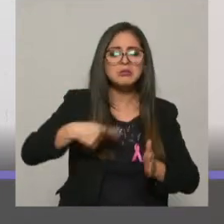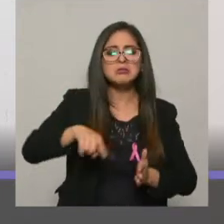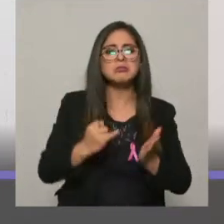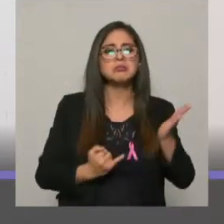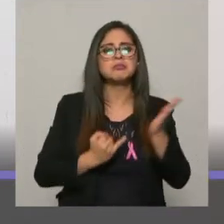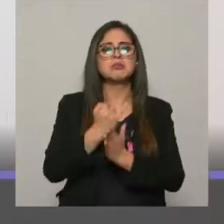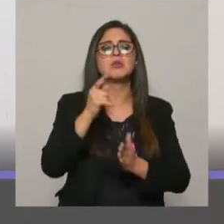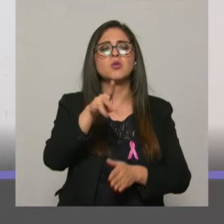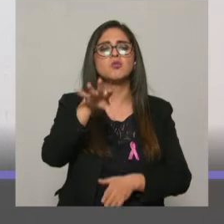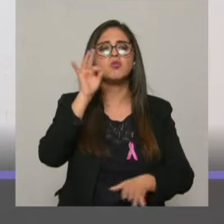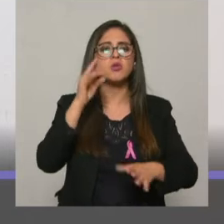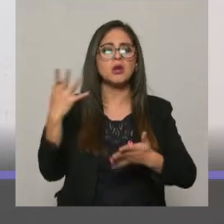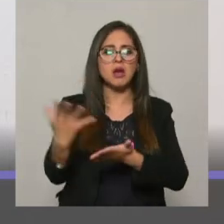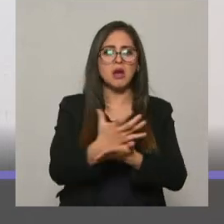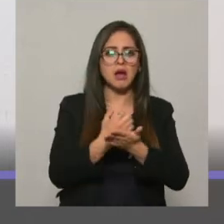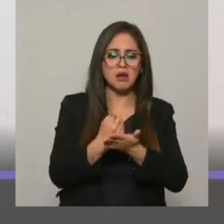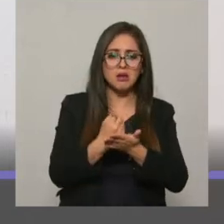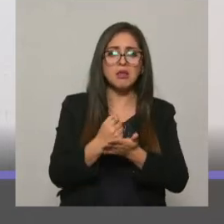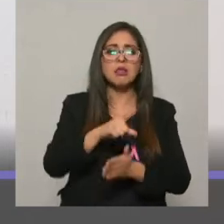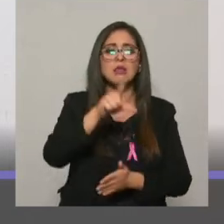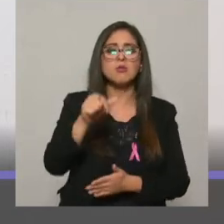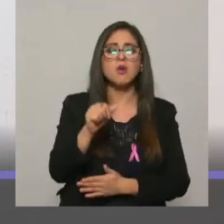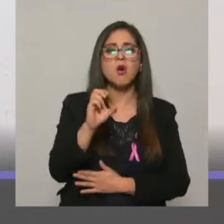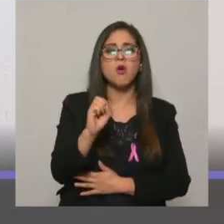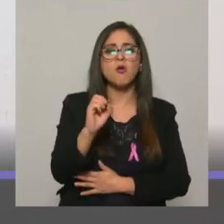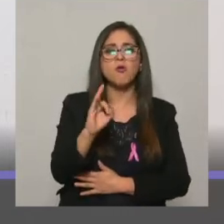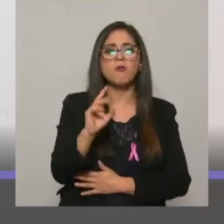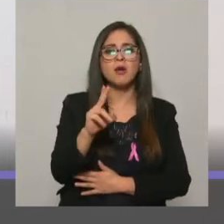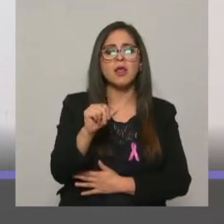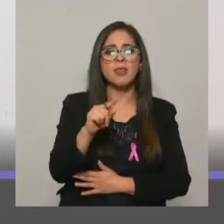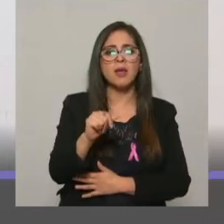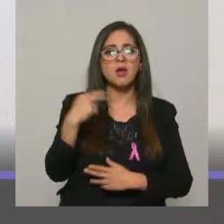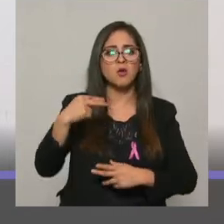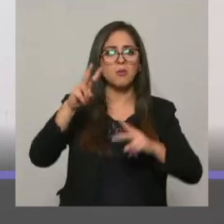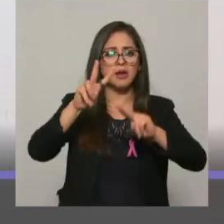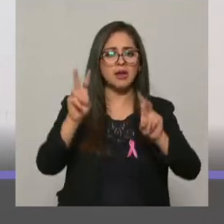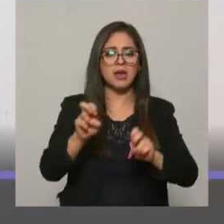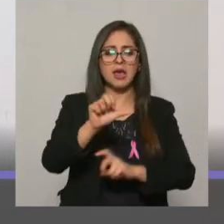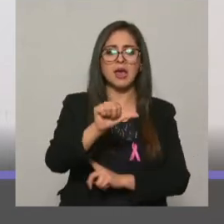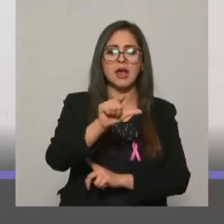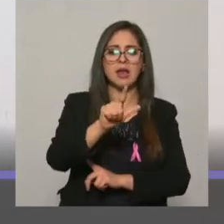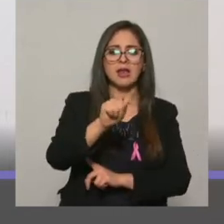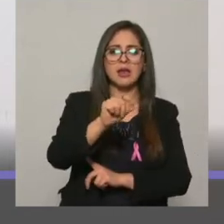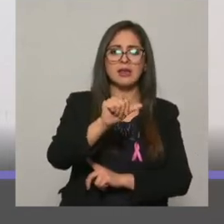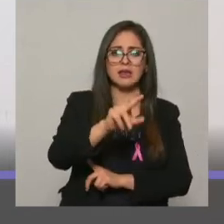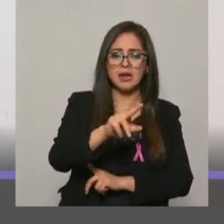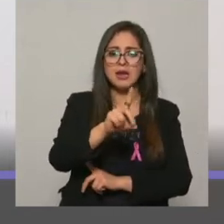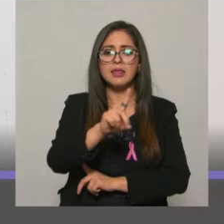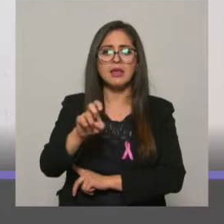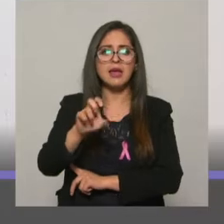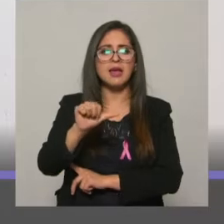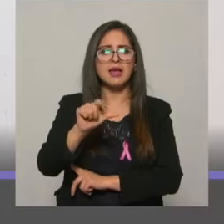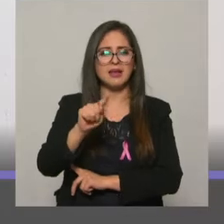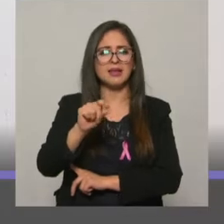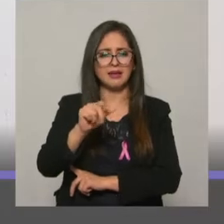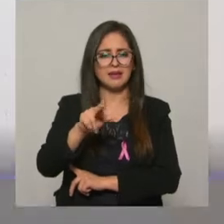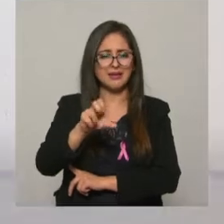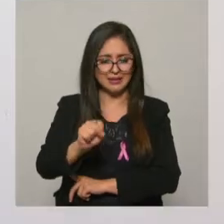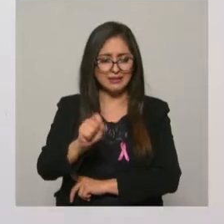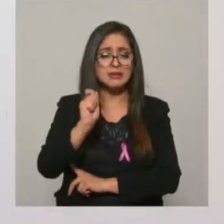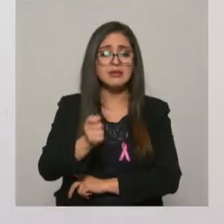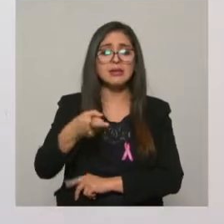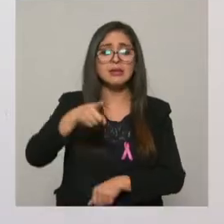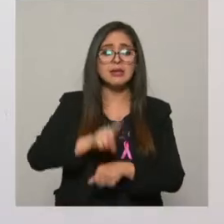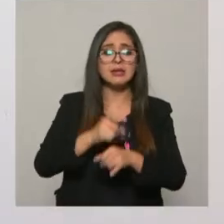ganador. Y es una ofrenda que se llama Altar de Altares, muy interesante, va a estar, te digo, se inaugura el 1